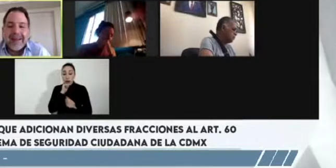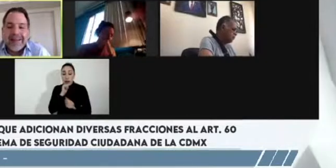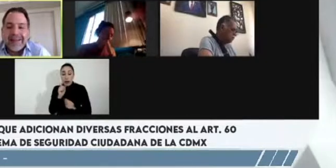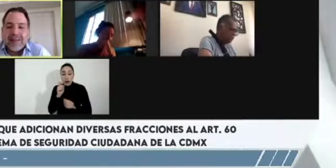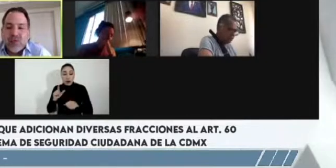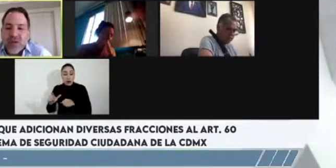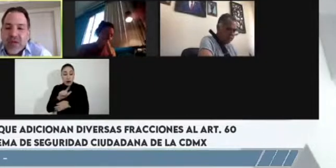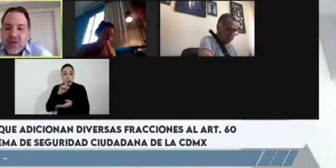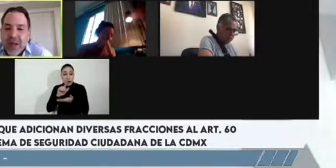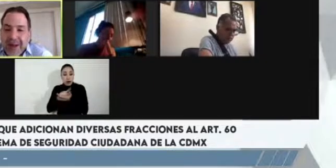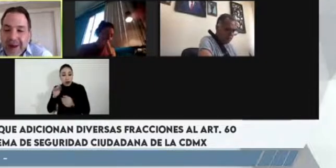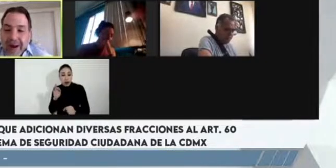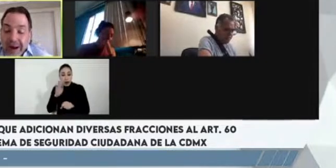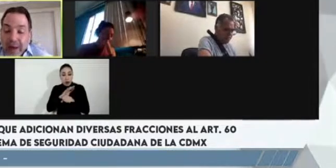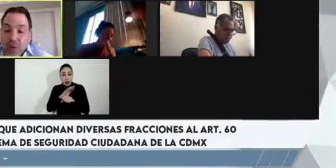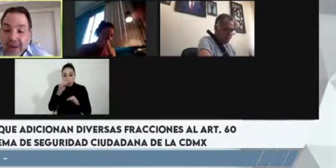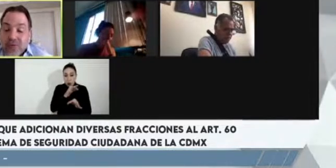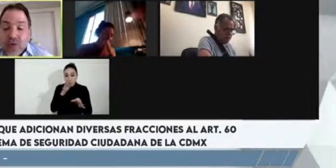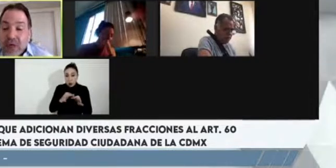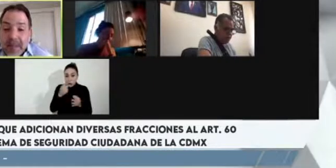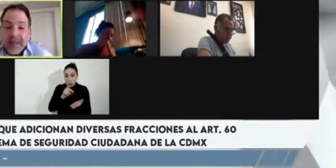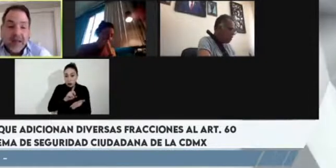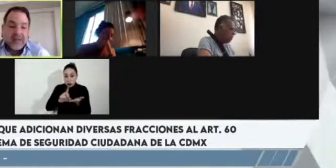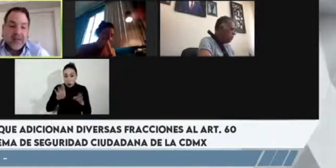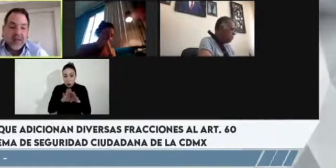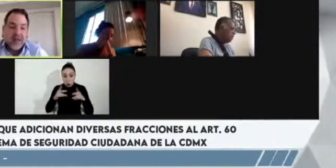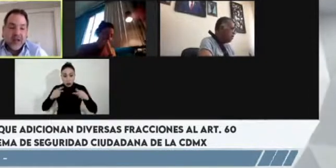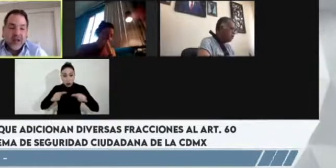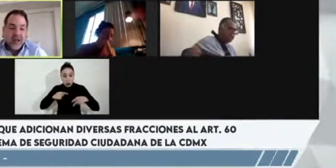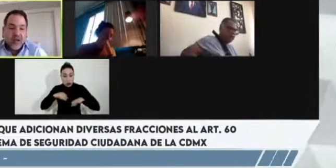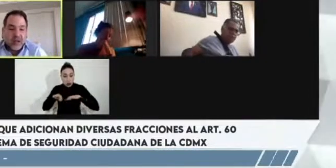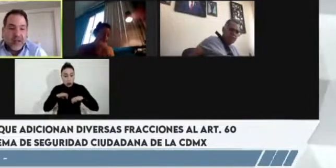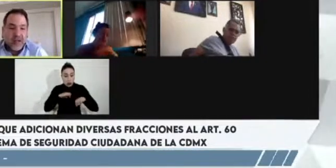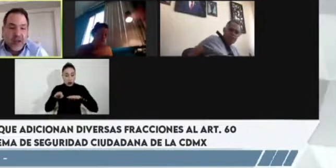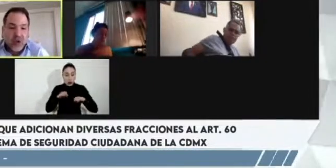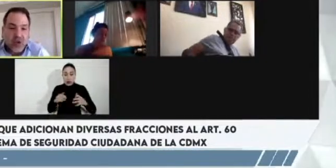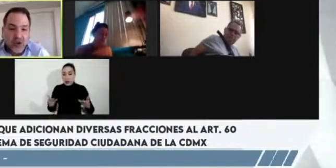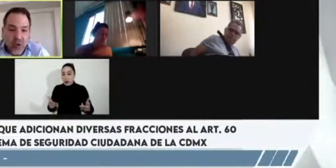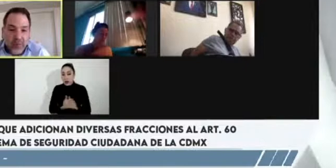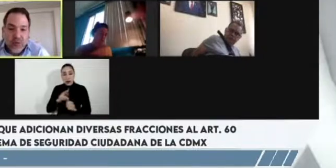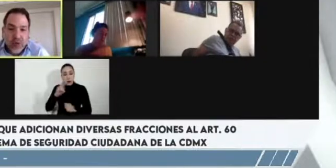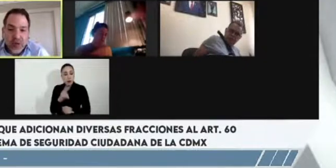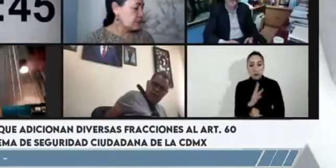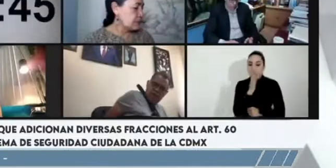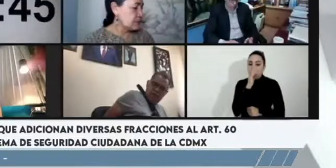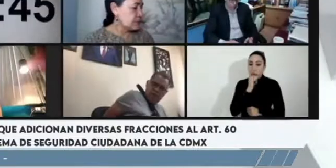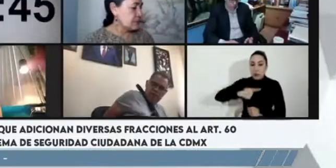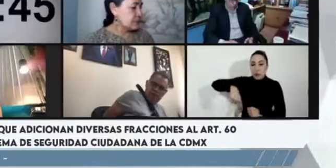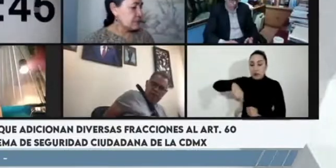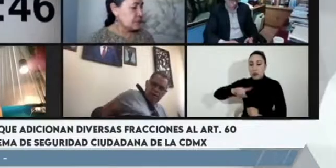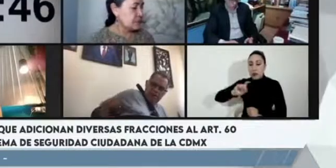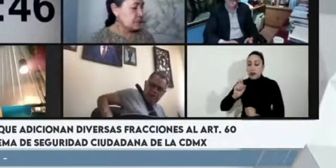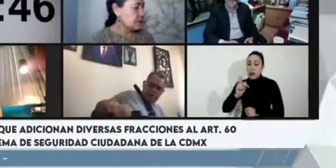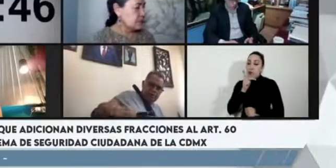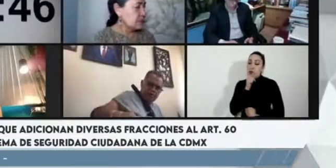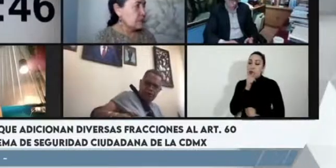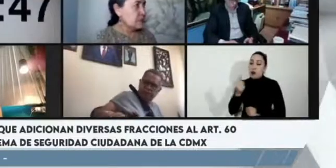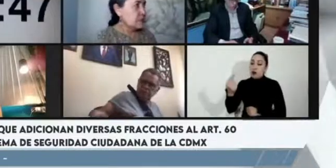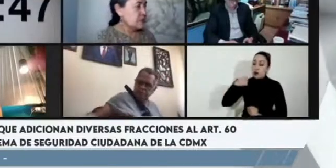sus derechos laborales fundamentales, no tendremos los cuerpos policiales que se